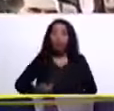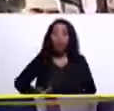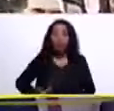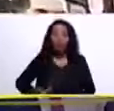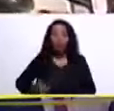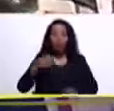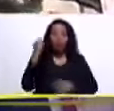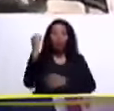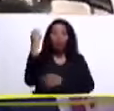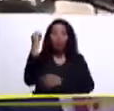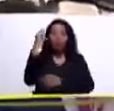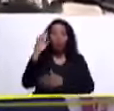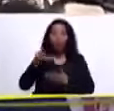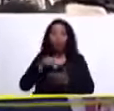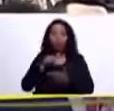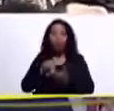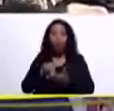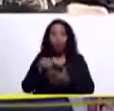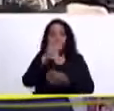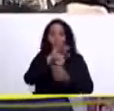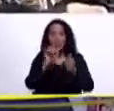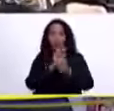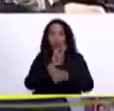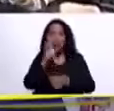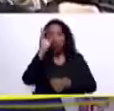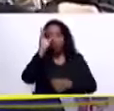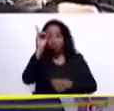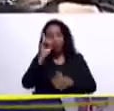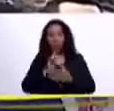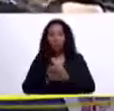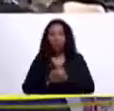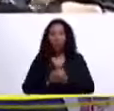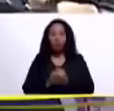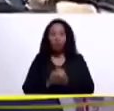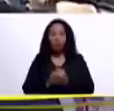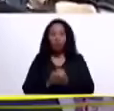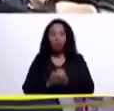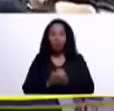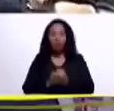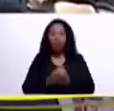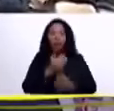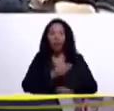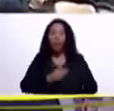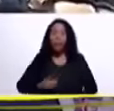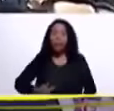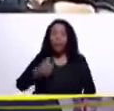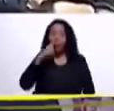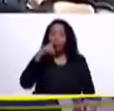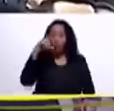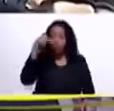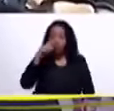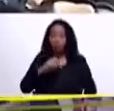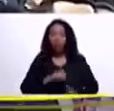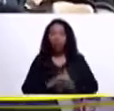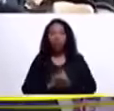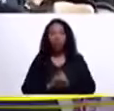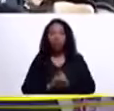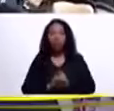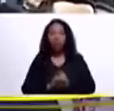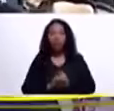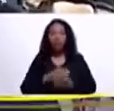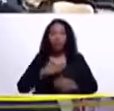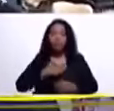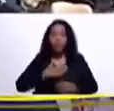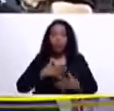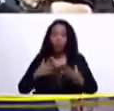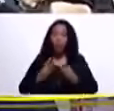Rodríguez, vicepresidenta Delcy y el presidente Nicolás Maduro. Y a todos mis